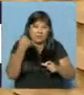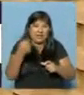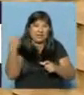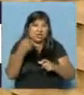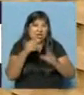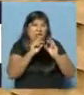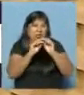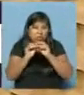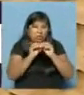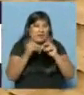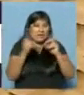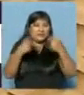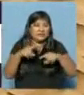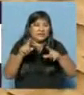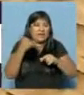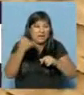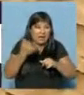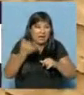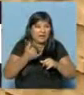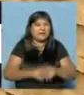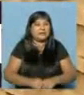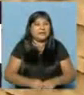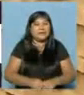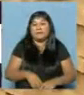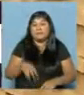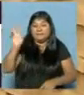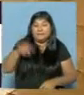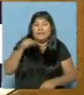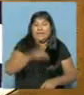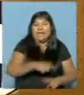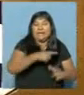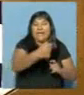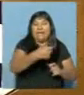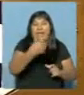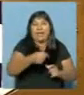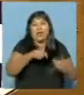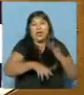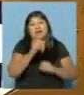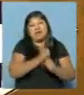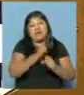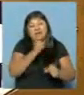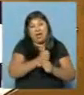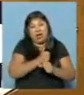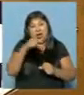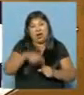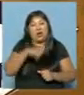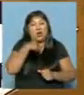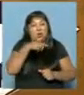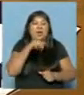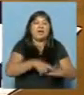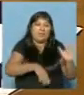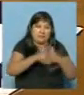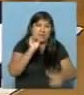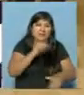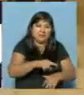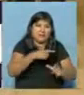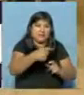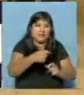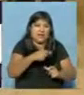Por supuesto, yo sigo defendiendo, digamos, que es la principal fuente de trabajo genuino, ¿no?, que existe en la provincia, y registrado,